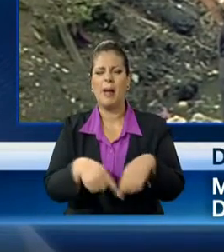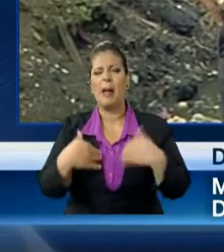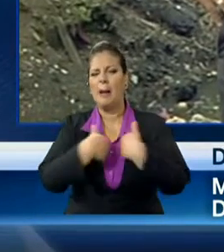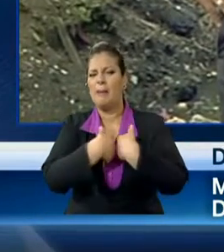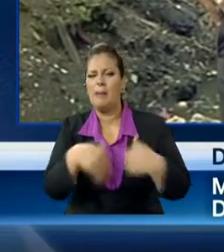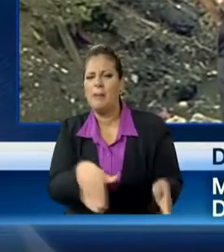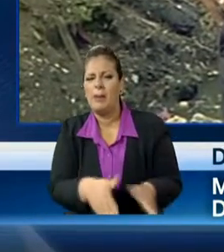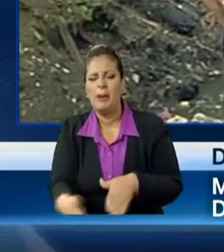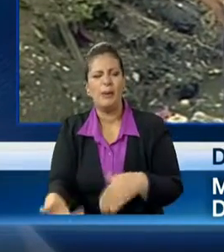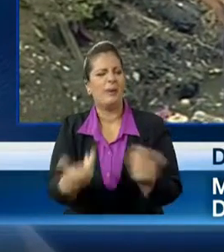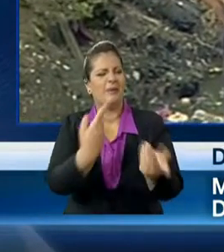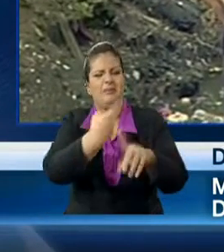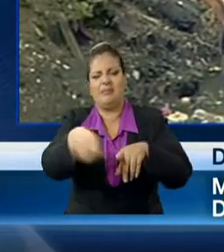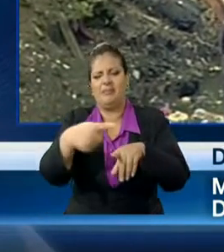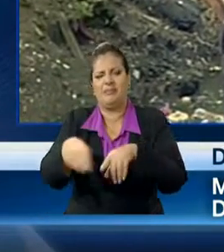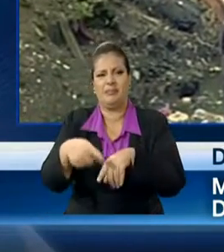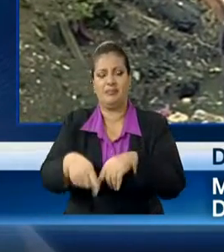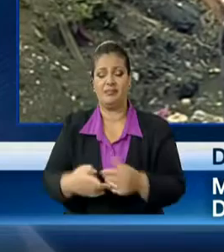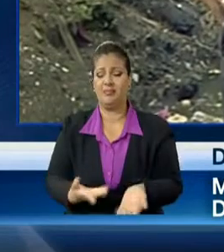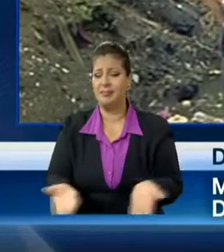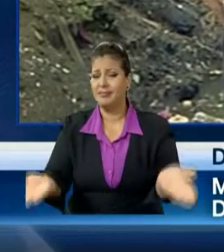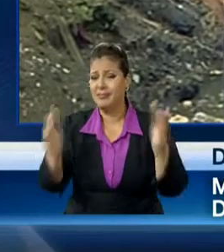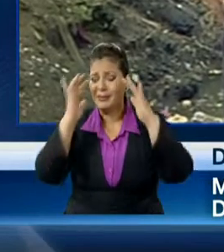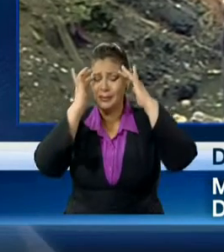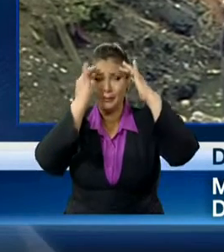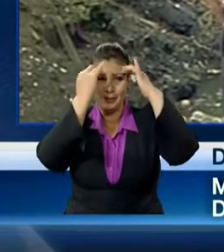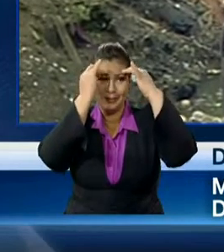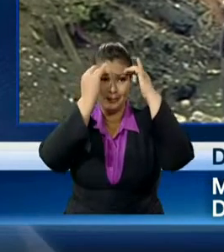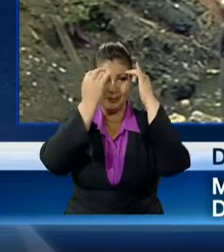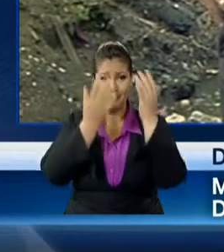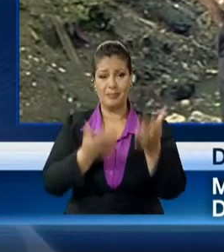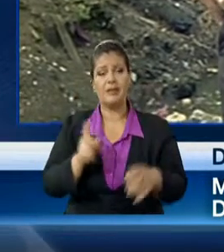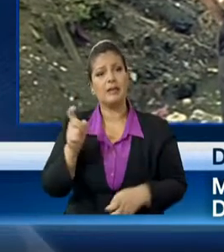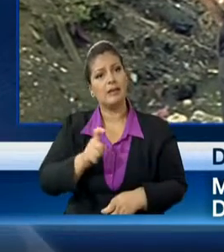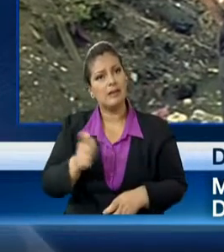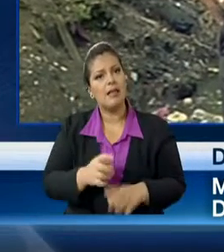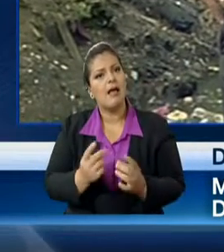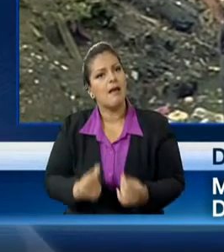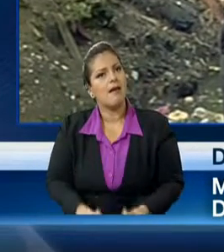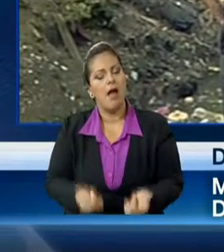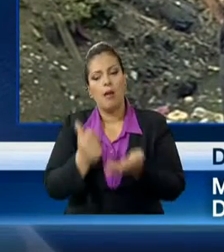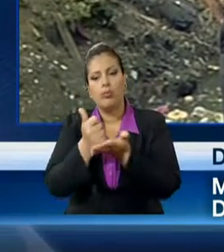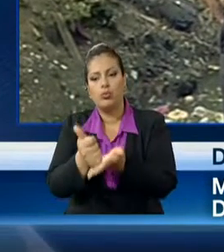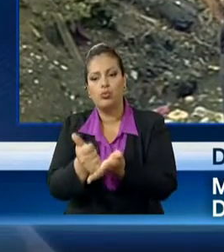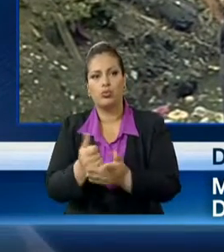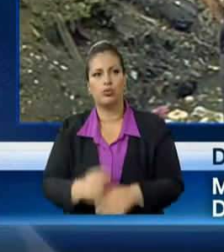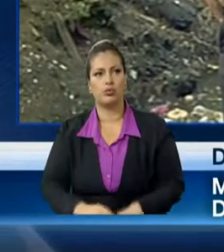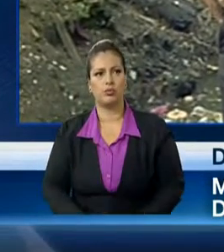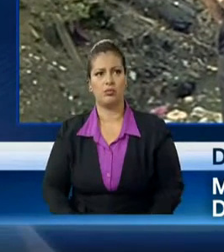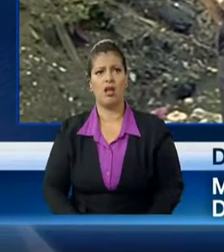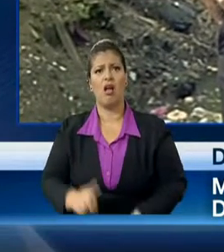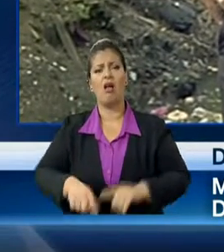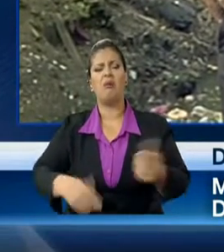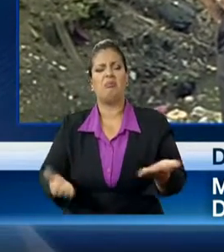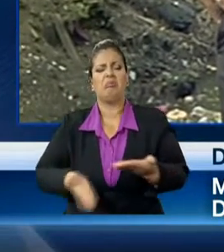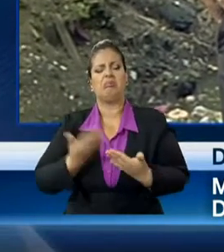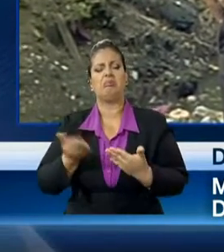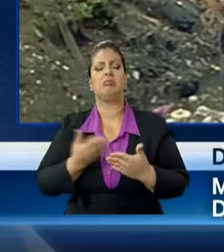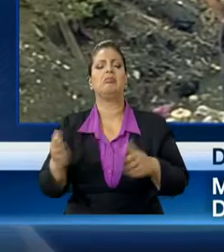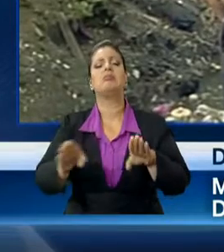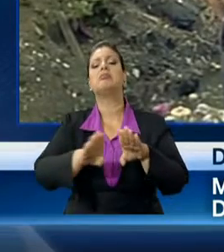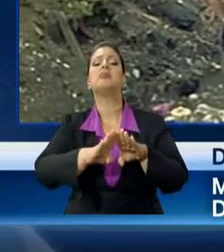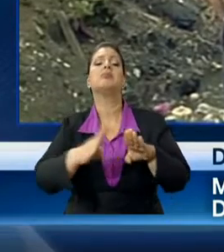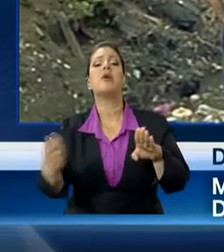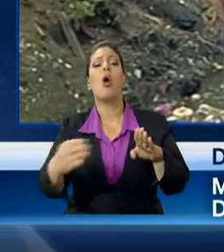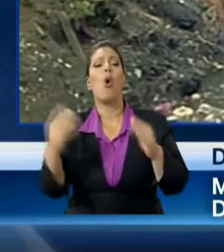que merece, que necesita correcciones inmediatas. Como que se les hace más fácil abrir la ventana y botar por ahí nomás, ¿no?